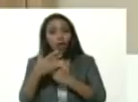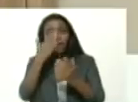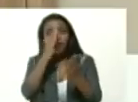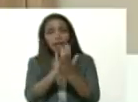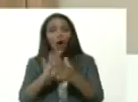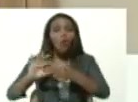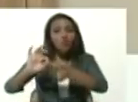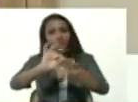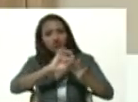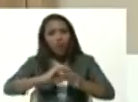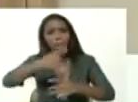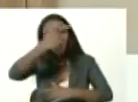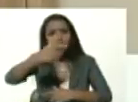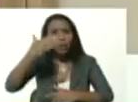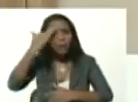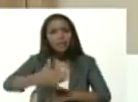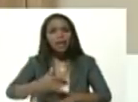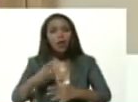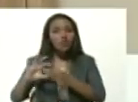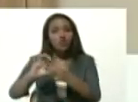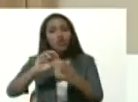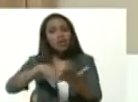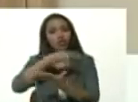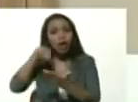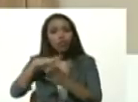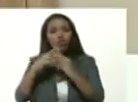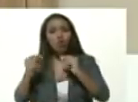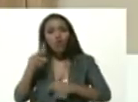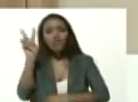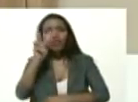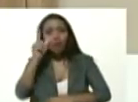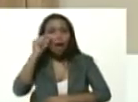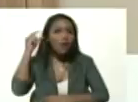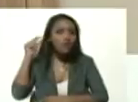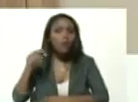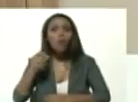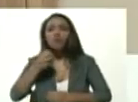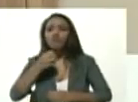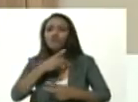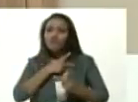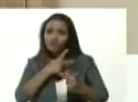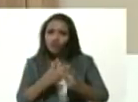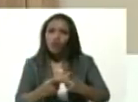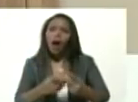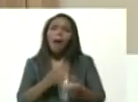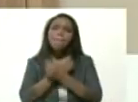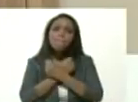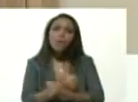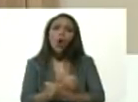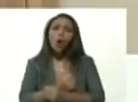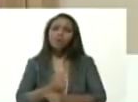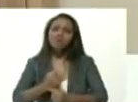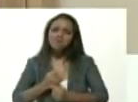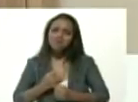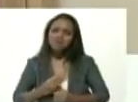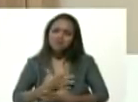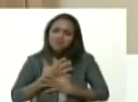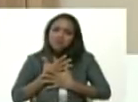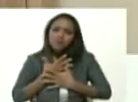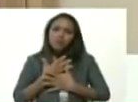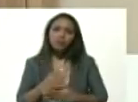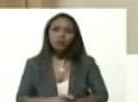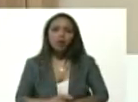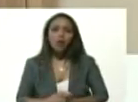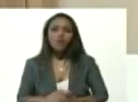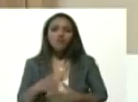unión cívico-militar, en unión nacional de todos los venezolanos y venezolanas, de buena voluntad, con mucho amor, con mucha pasión nacionalista,